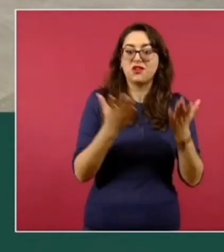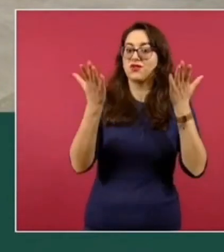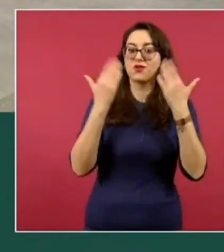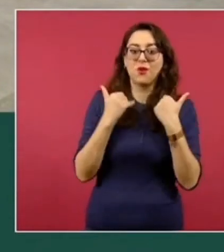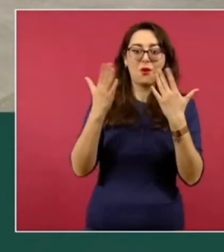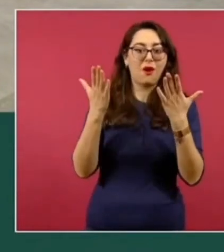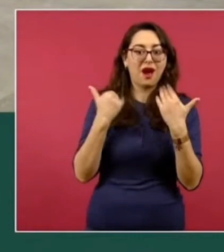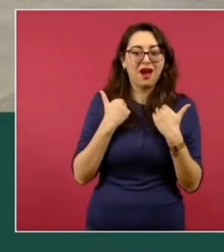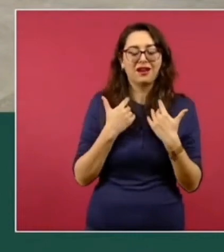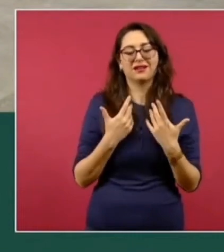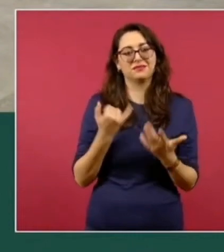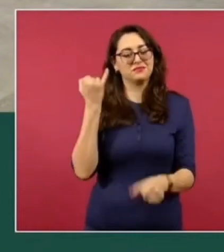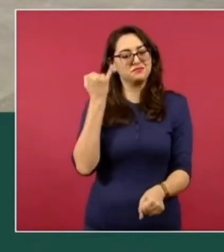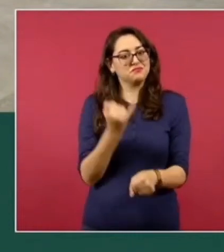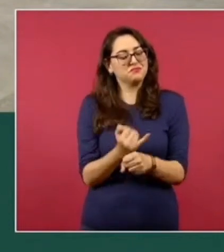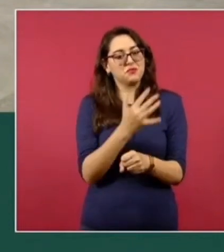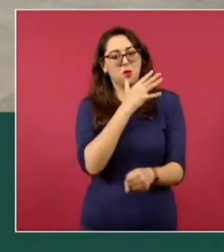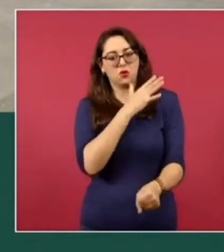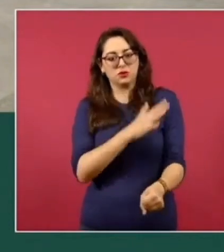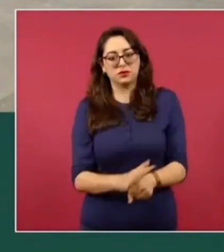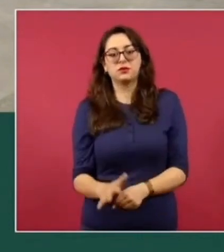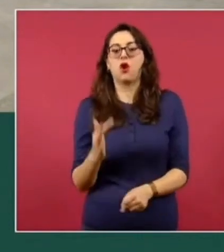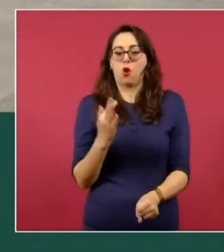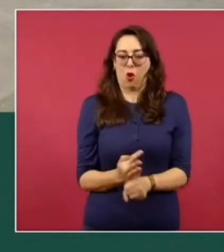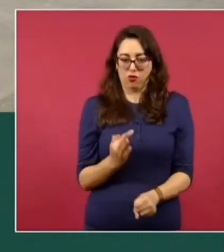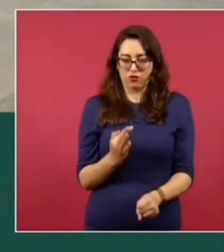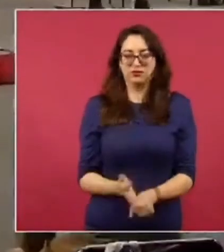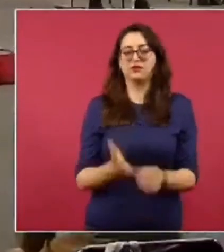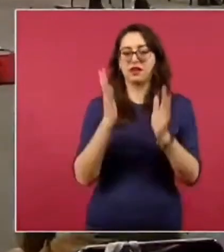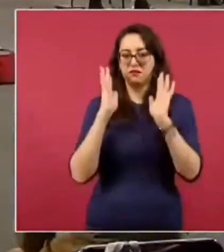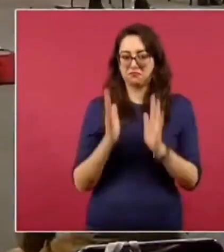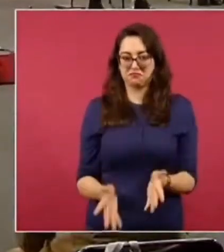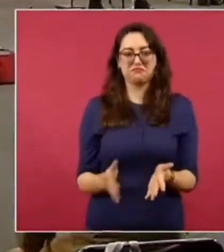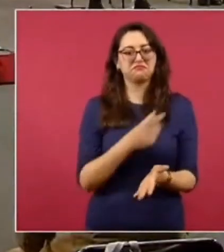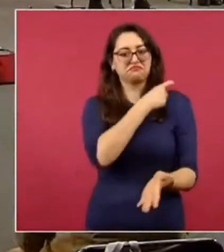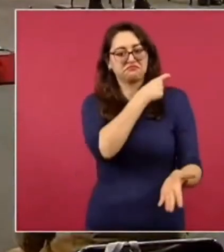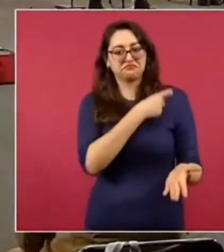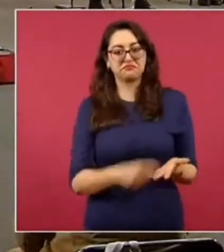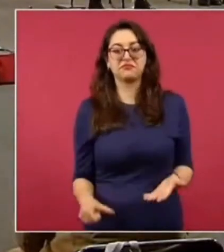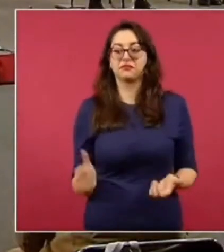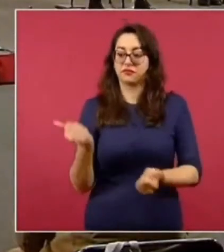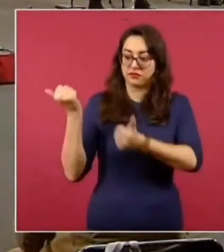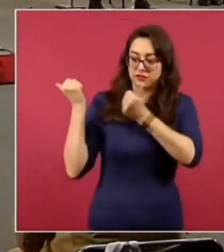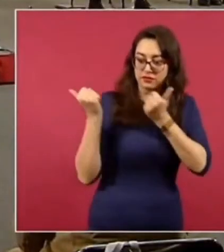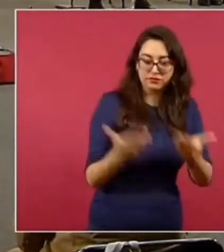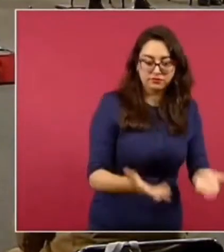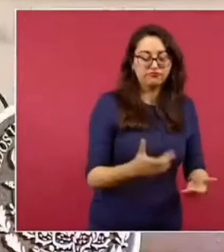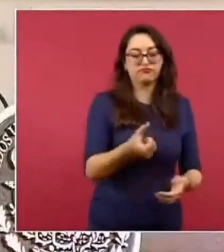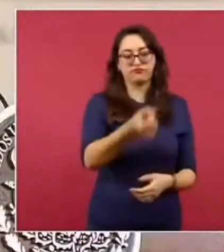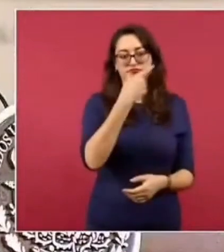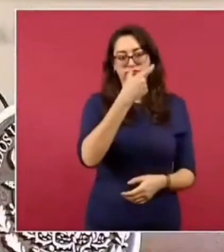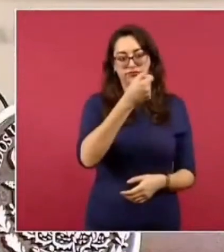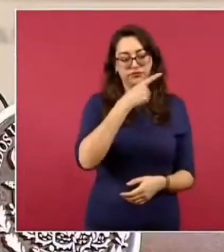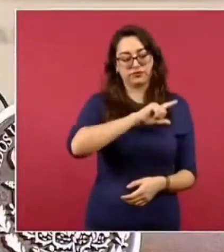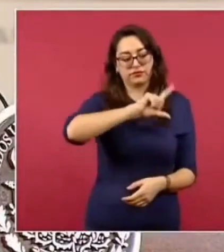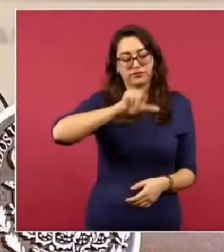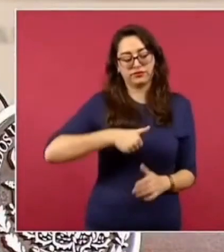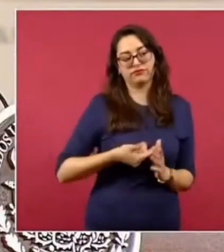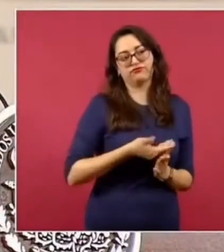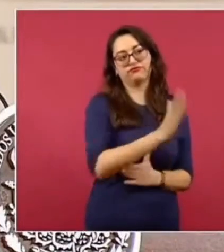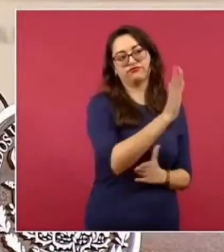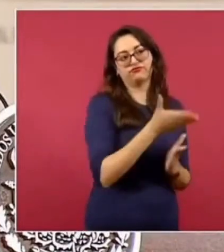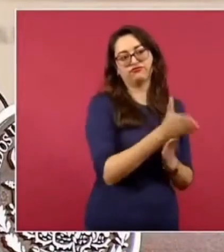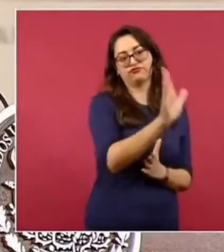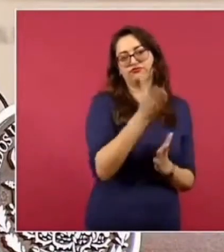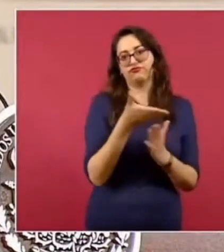características que estamos por echar a andar para poder ahí recibir los medicamentos y de ahí que salgan a todas las unidades